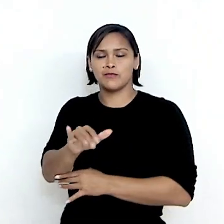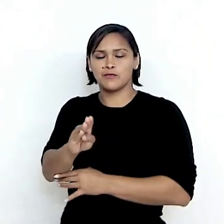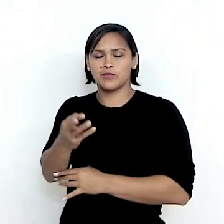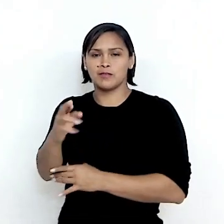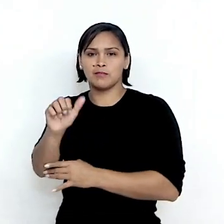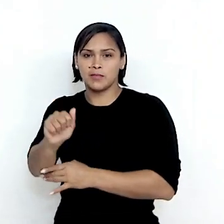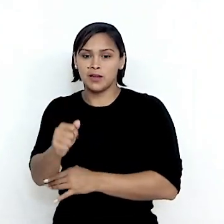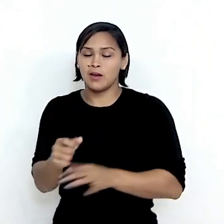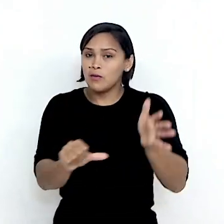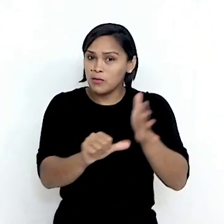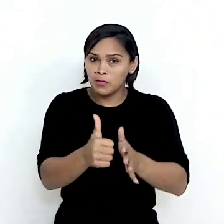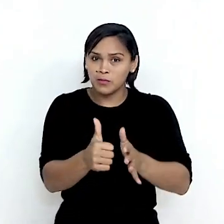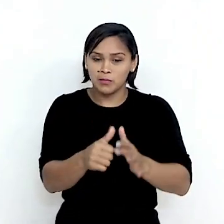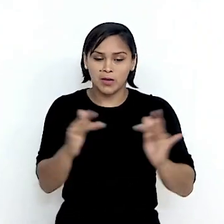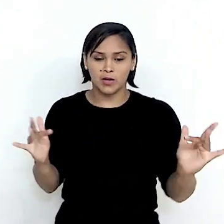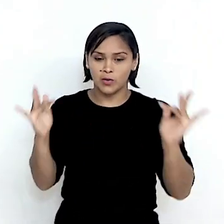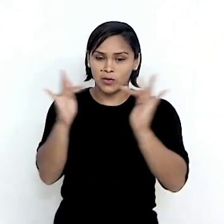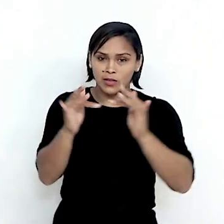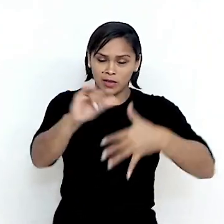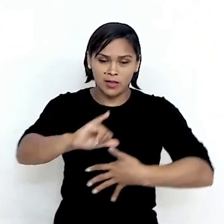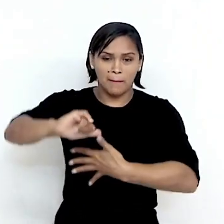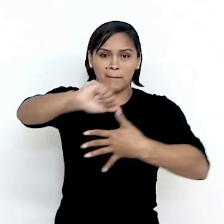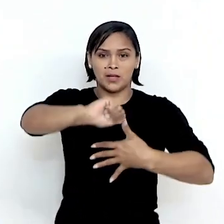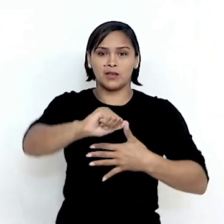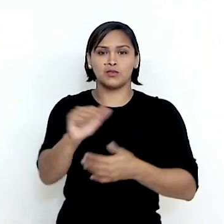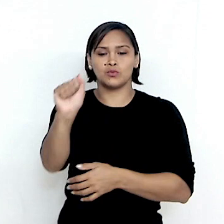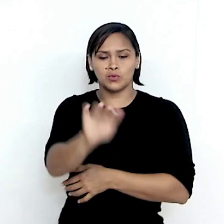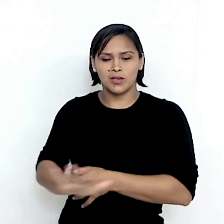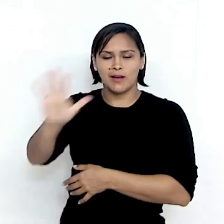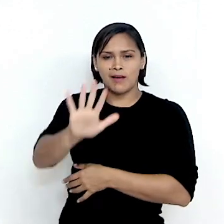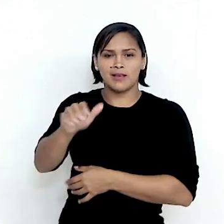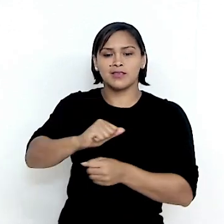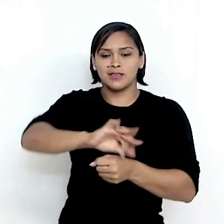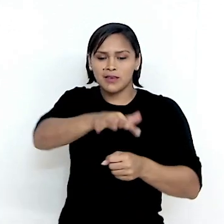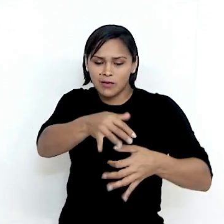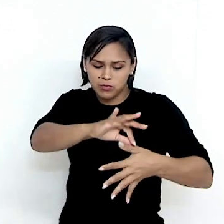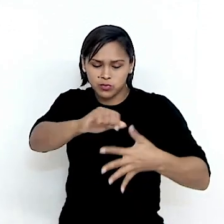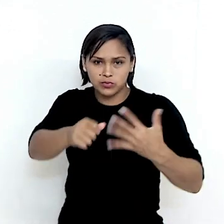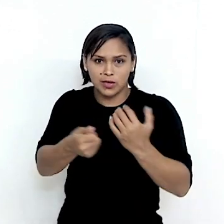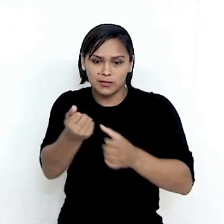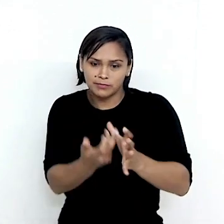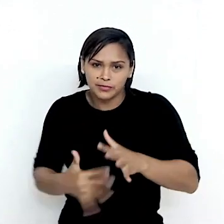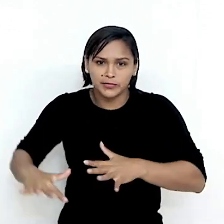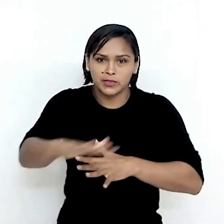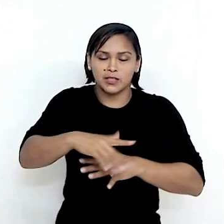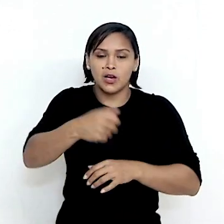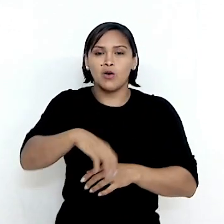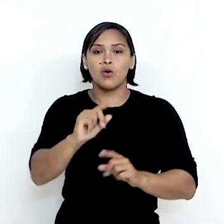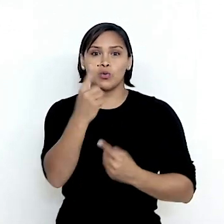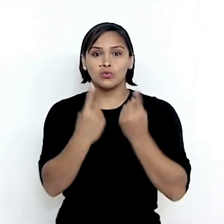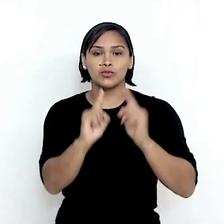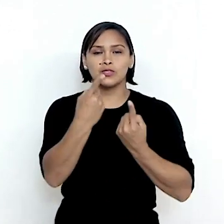conectará América del Sur con Asia y Oceanía. Chile se convierte a través del